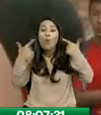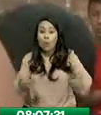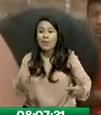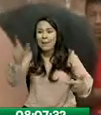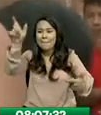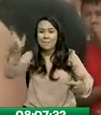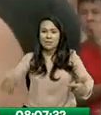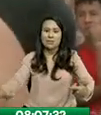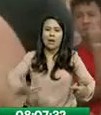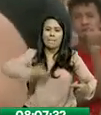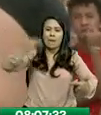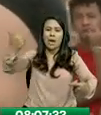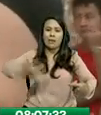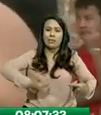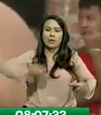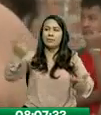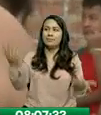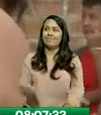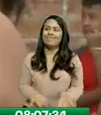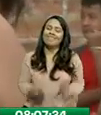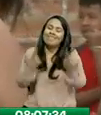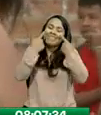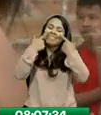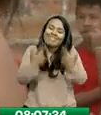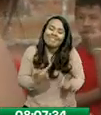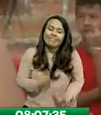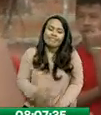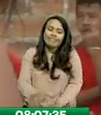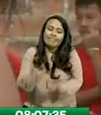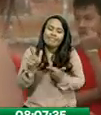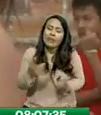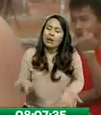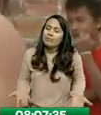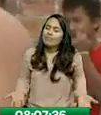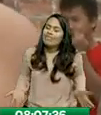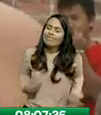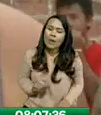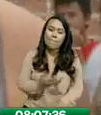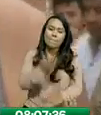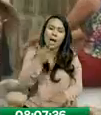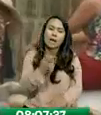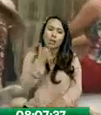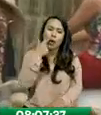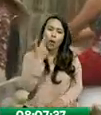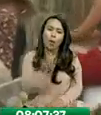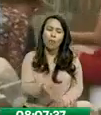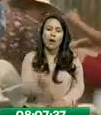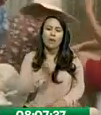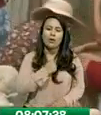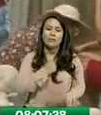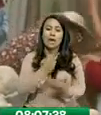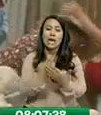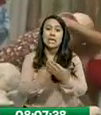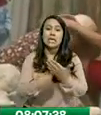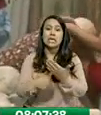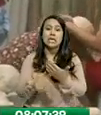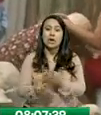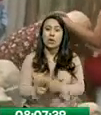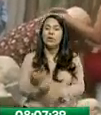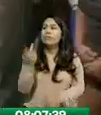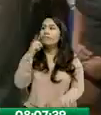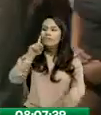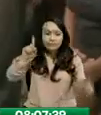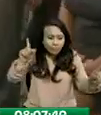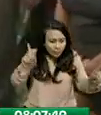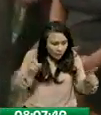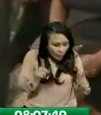roben. Viene a estar guardiando y esto es algo injusto que le maten al señor. Fueron sus hijos quienes realizaron el hallazgo.